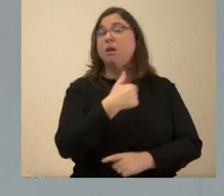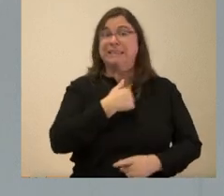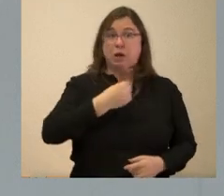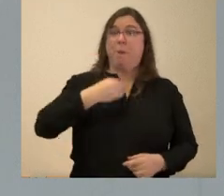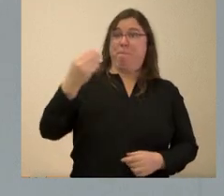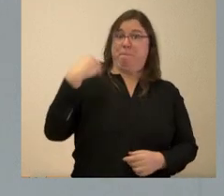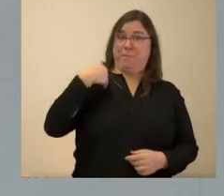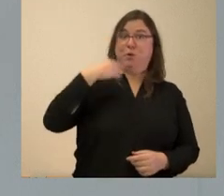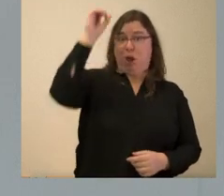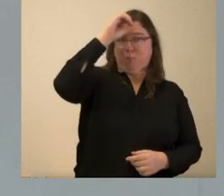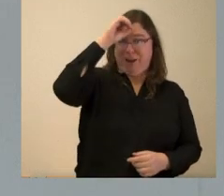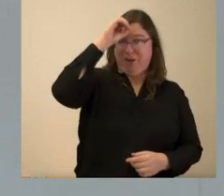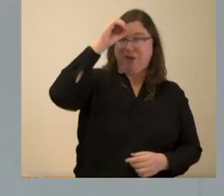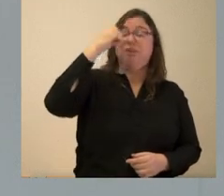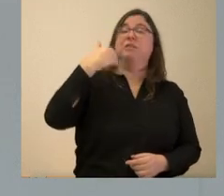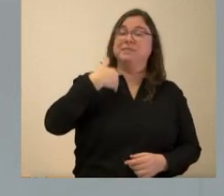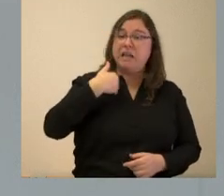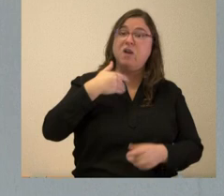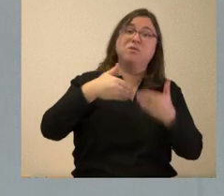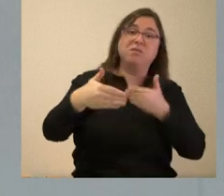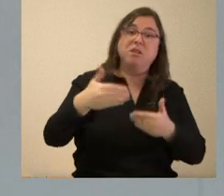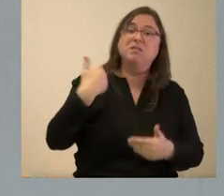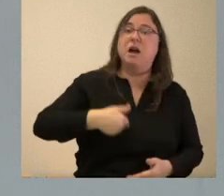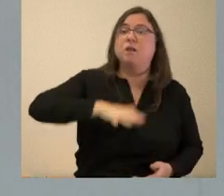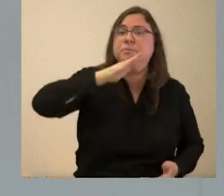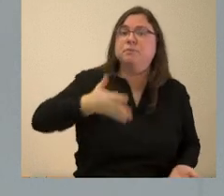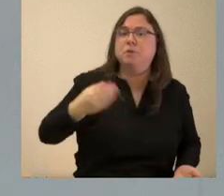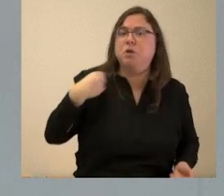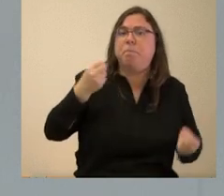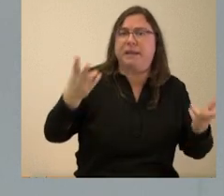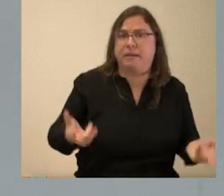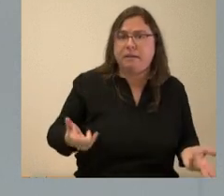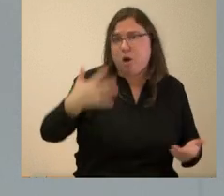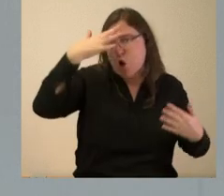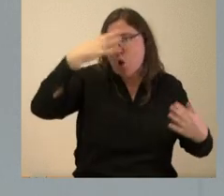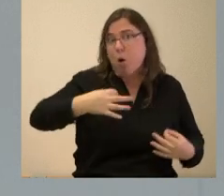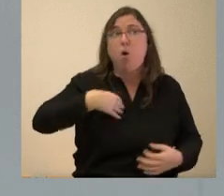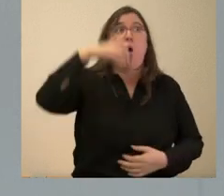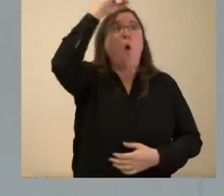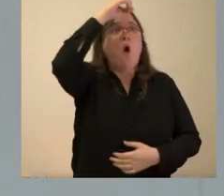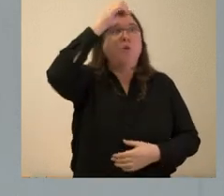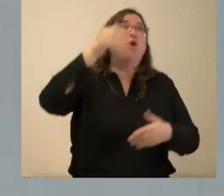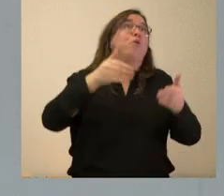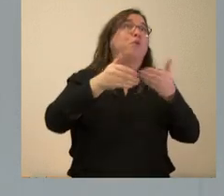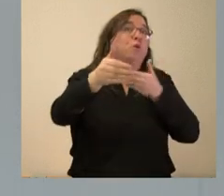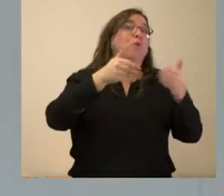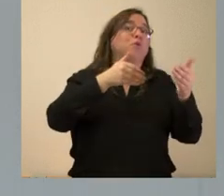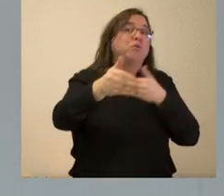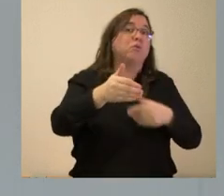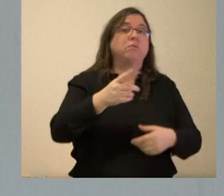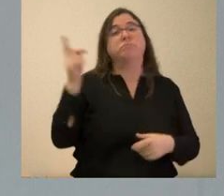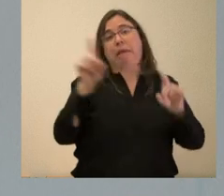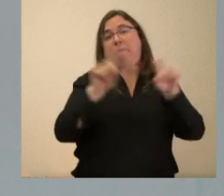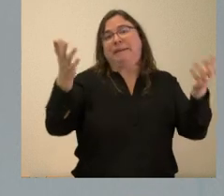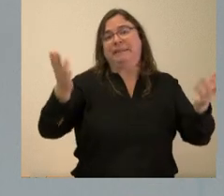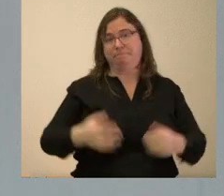no Es sobre algo que se va a hacer sino sobre algo que se ha hecho y lógicamente aquí pues la opinión futura de la iniciativa la tiene que dar la empresa